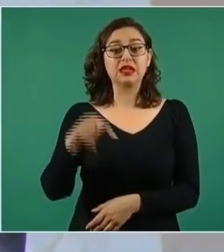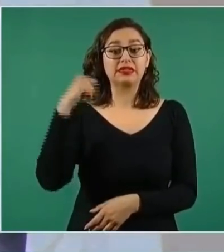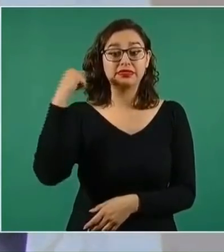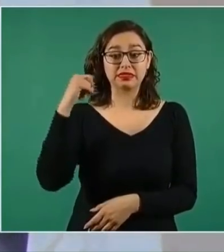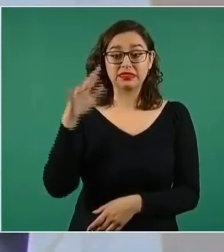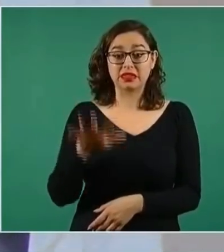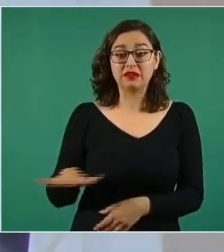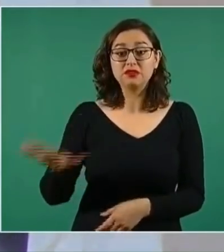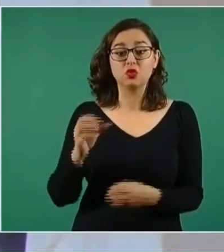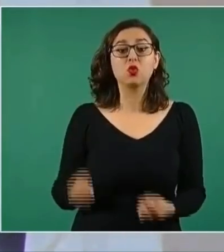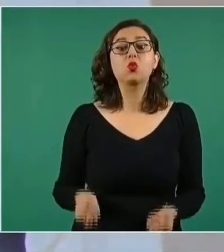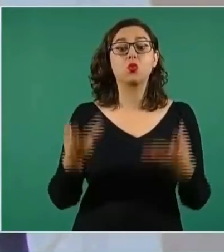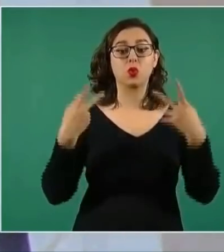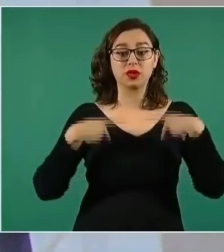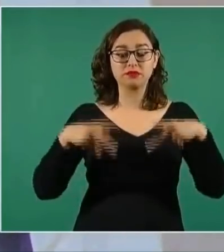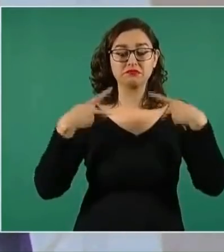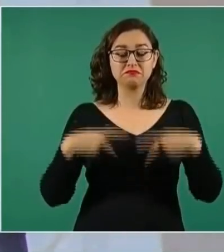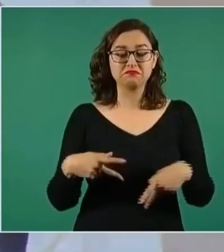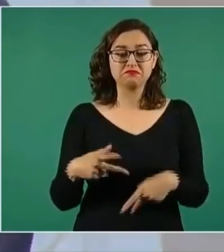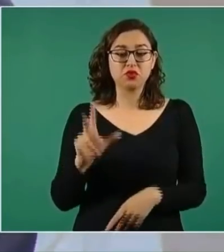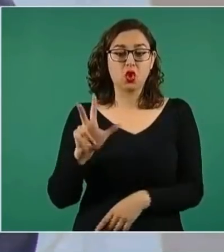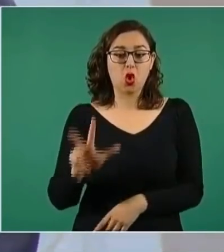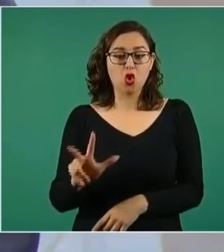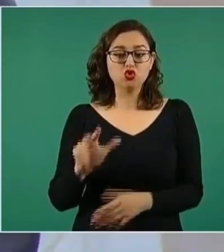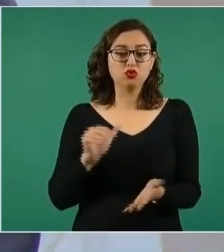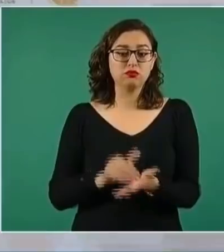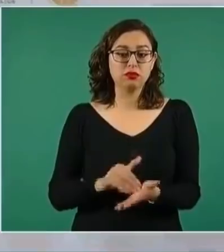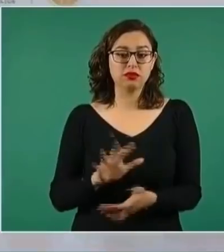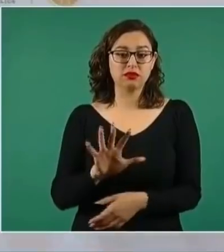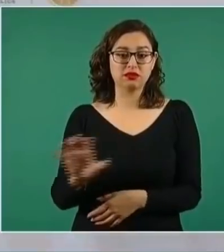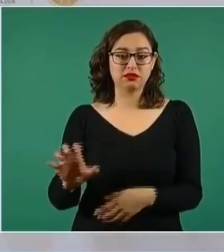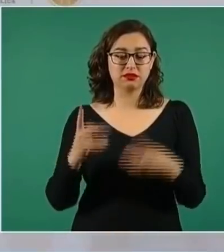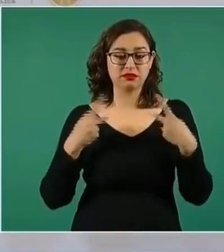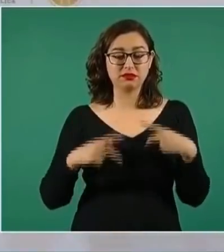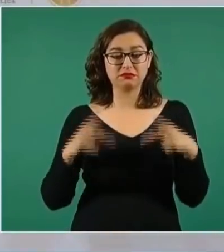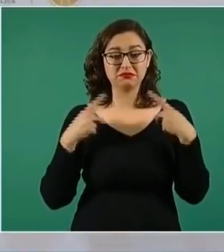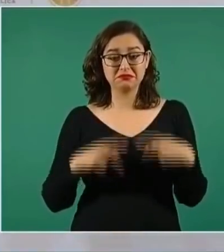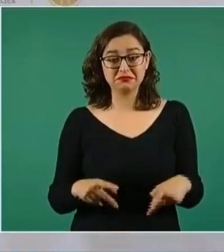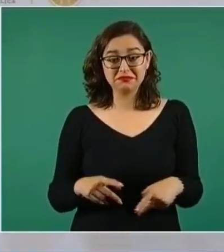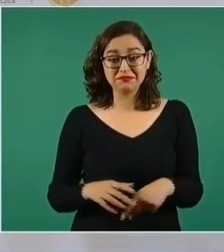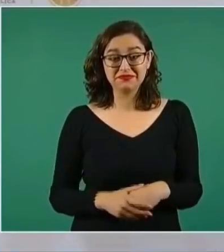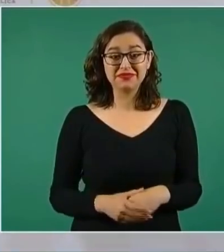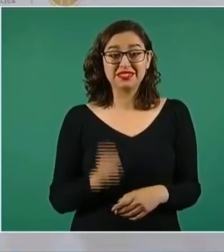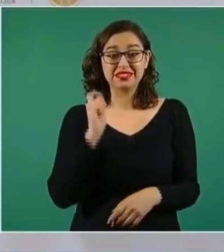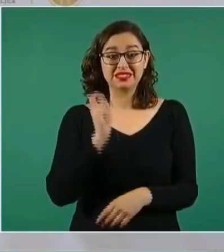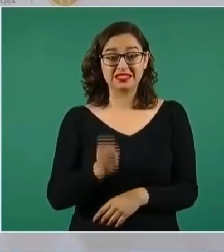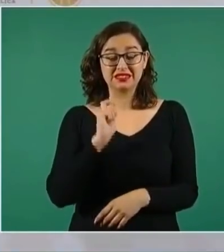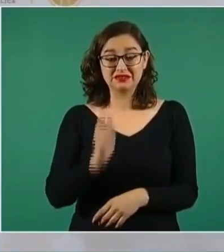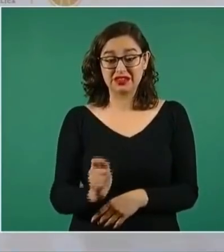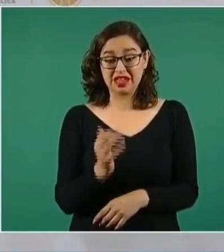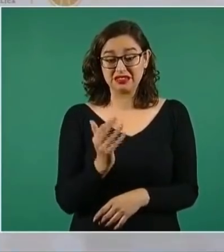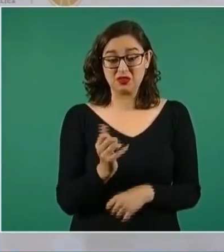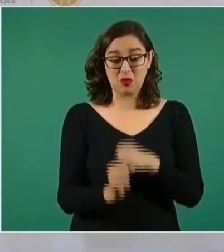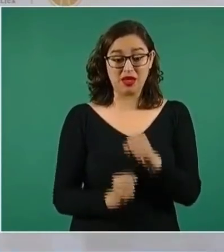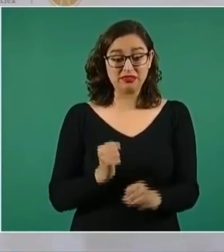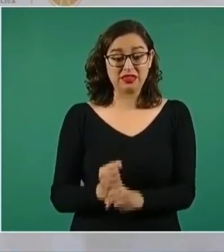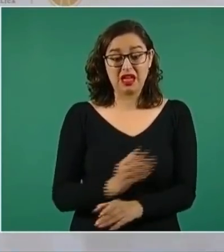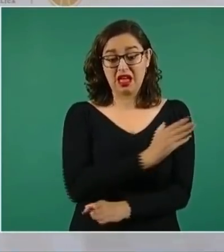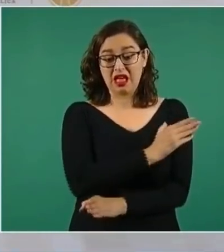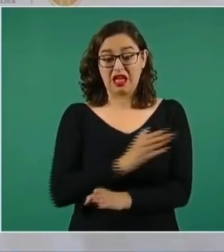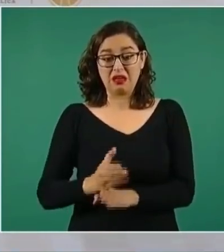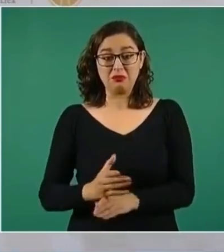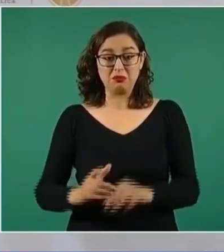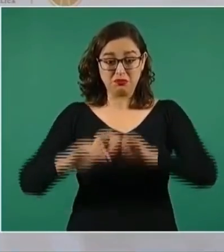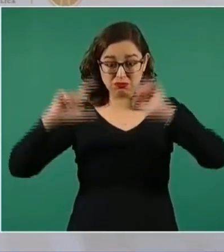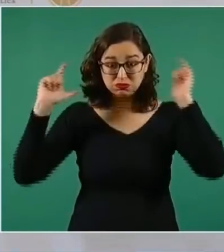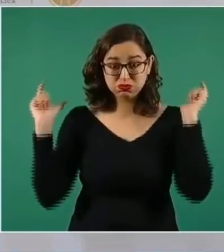tenía 8.500 habitantes. En solo medio siglo la población se había